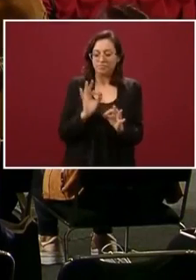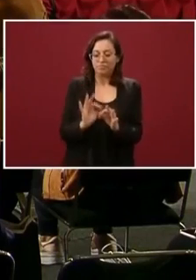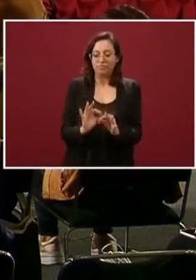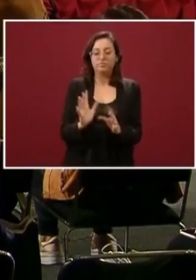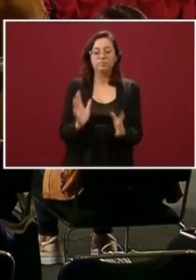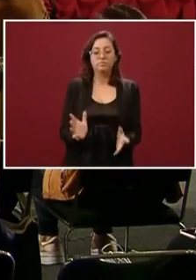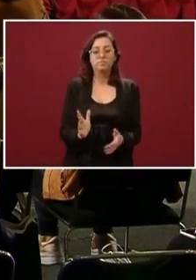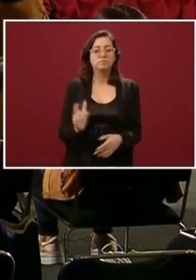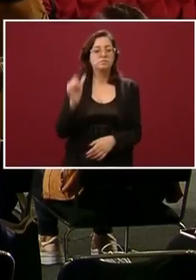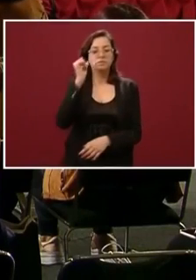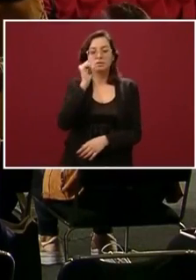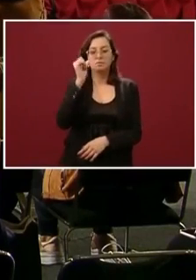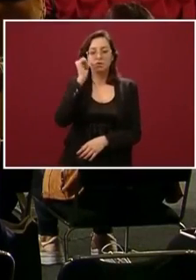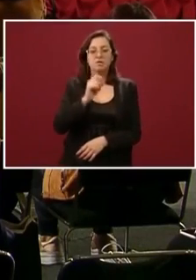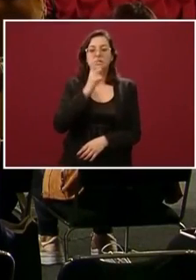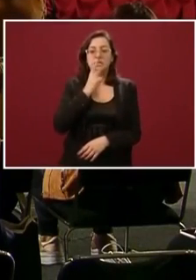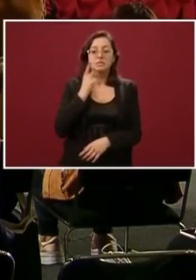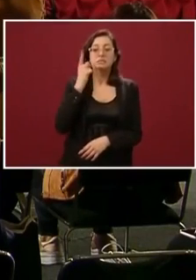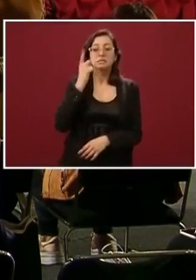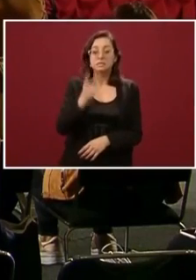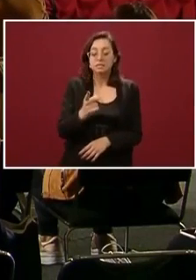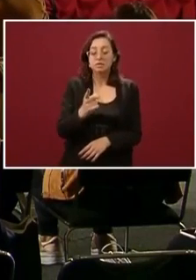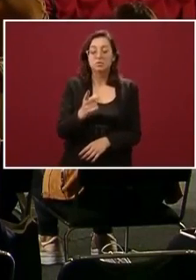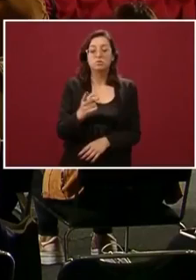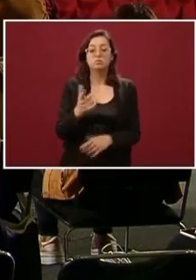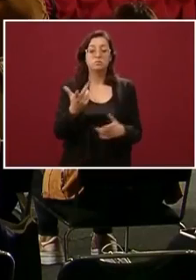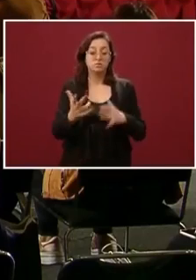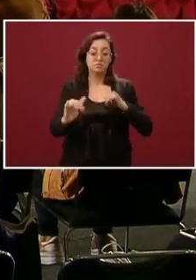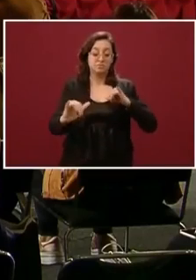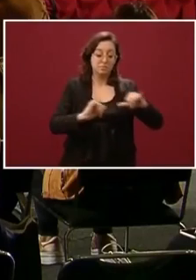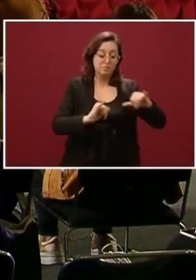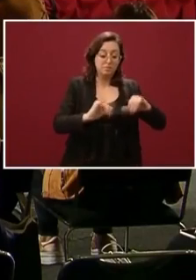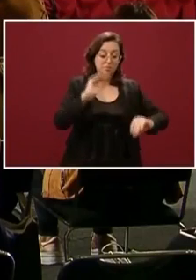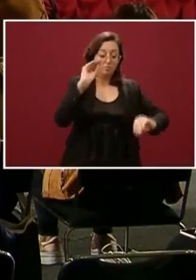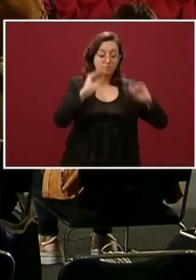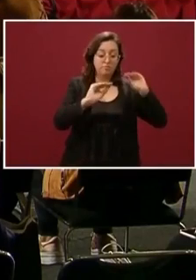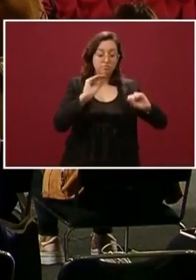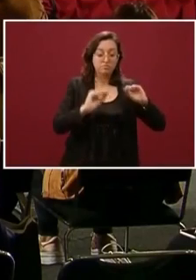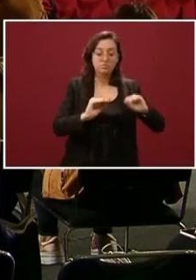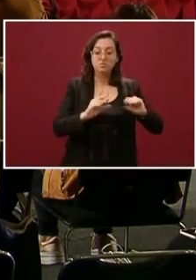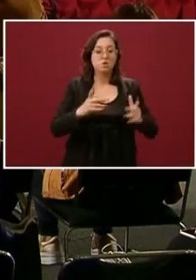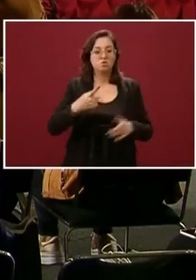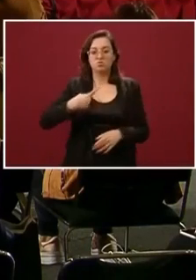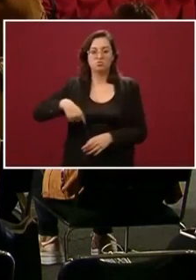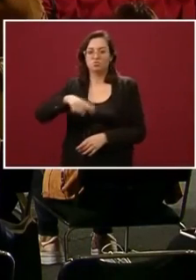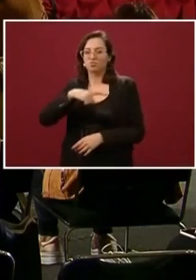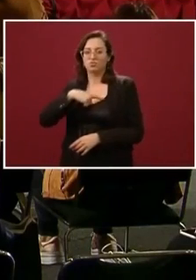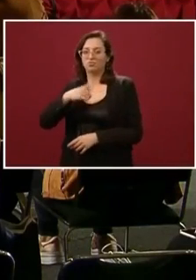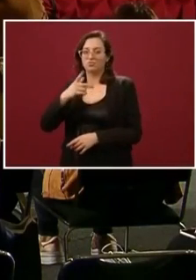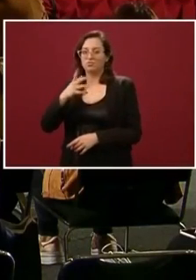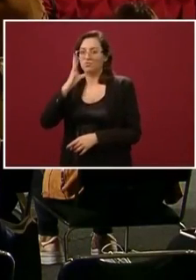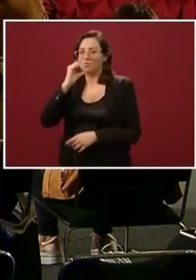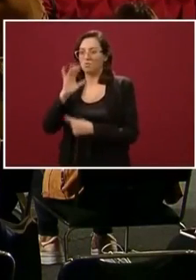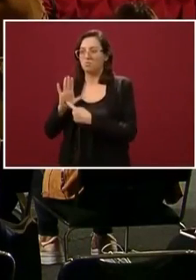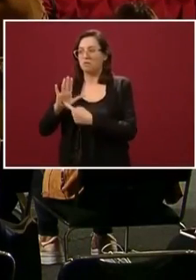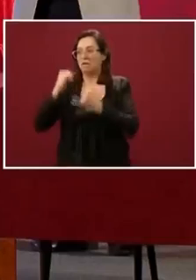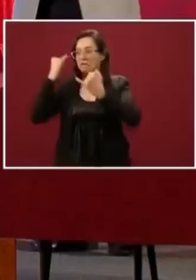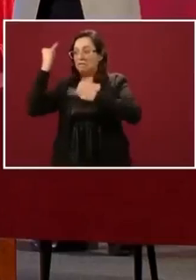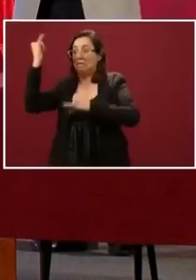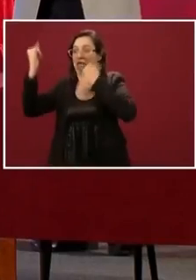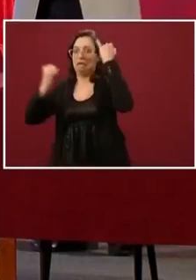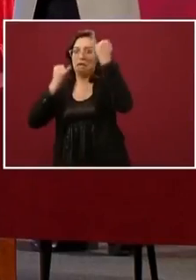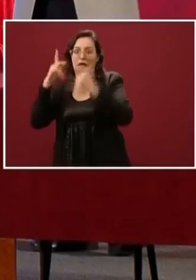había siempre comentado, que para poder generar este mapa para ustedes, sí necesitamos la información y las bases